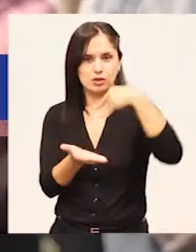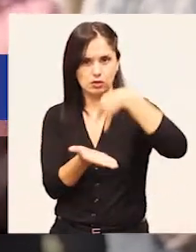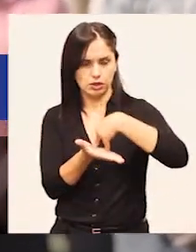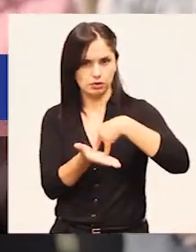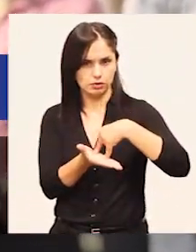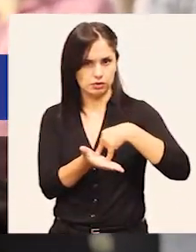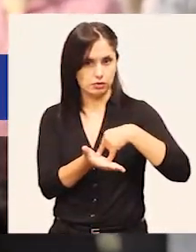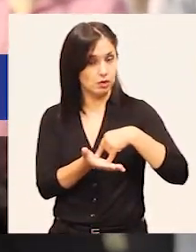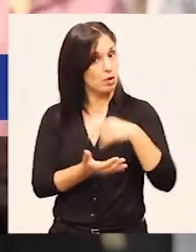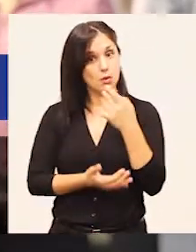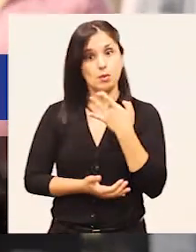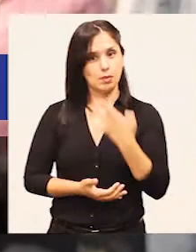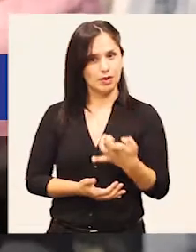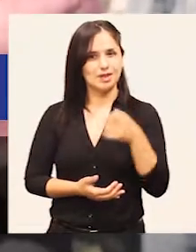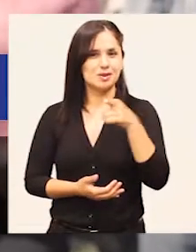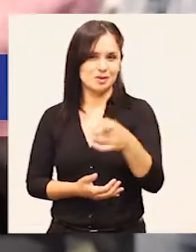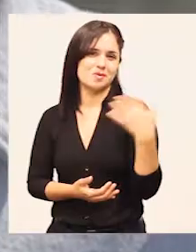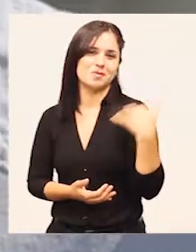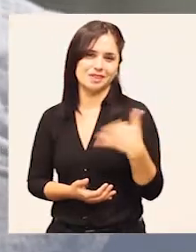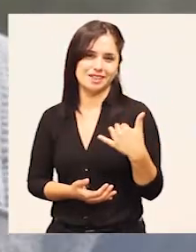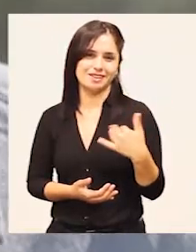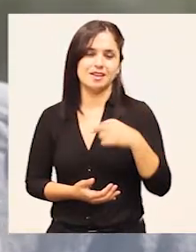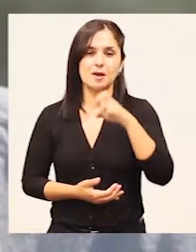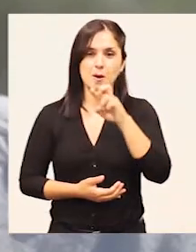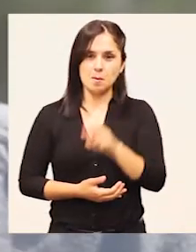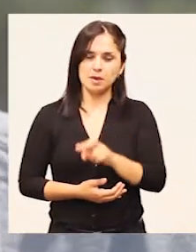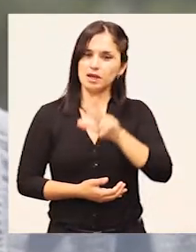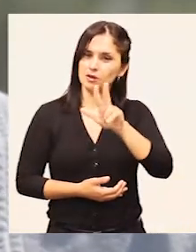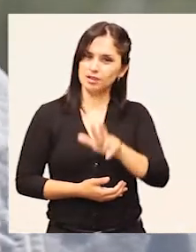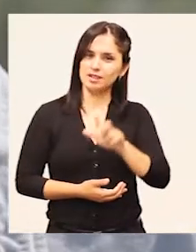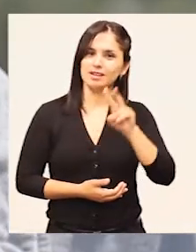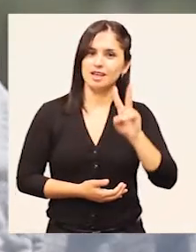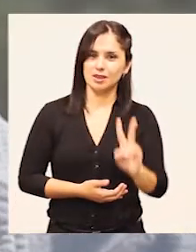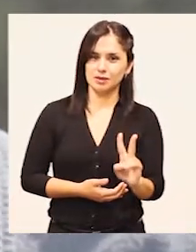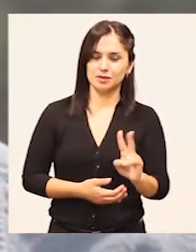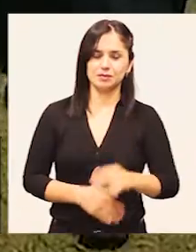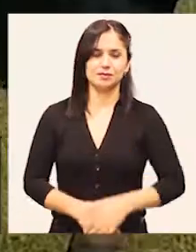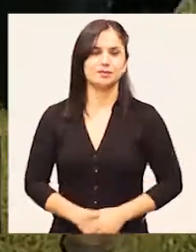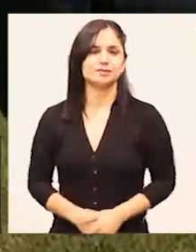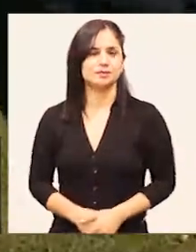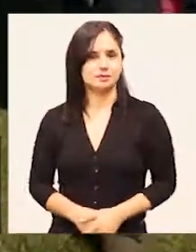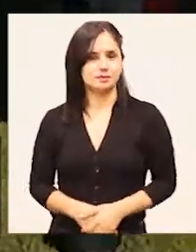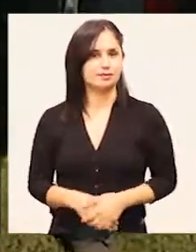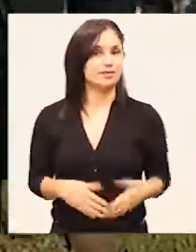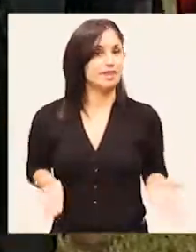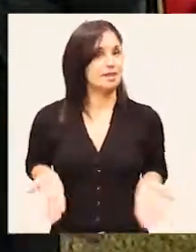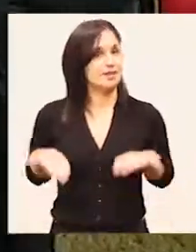¿Sabes por qué? Porque me importas tú. P82, Jaime Belolio.